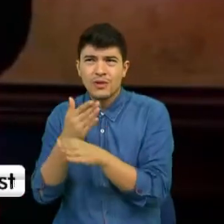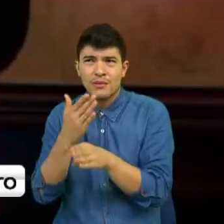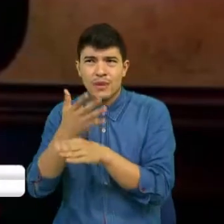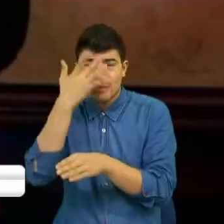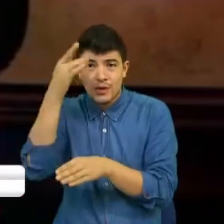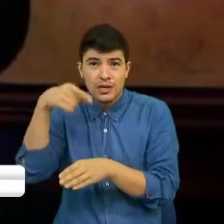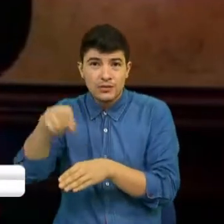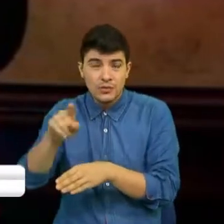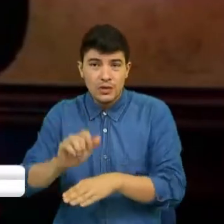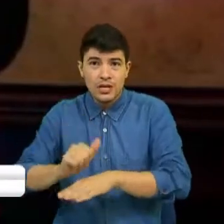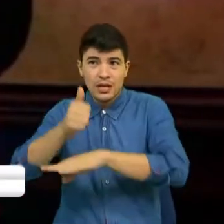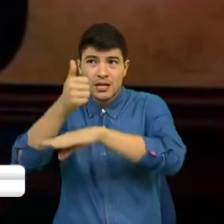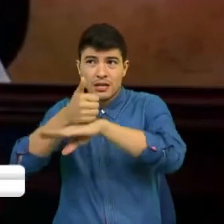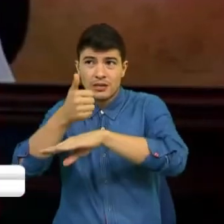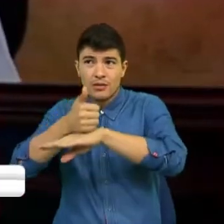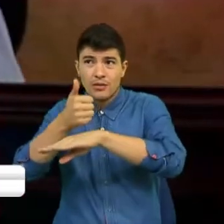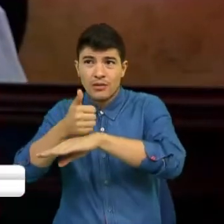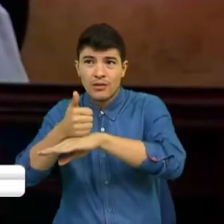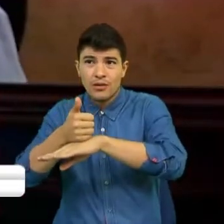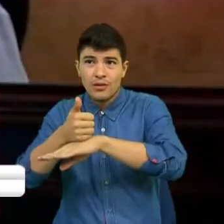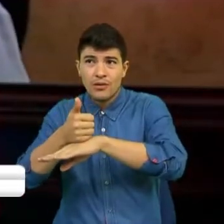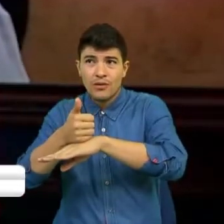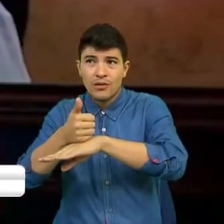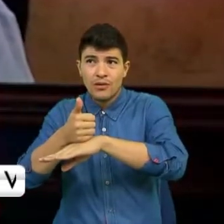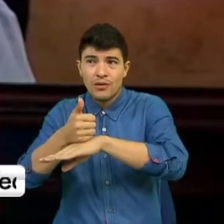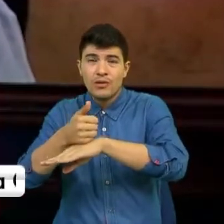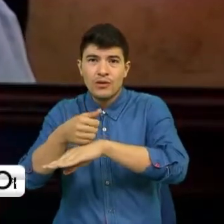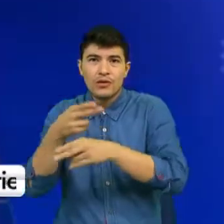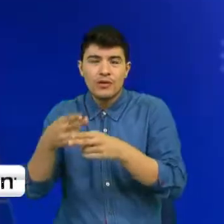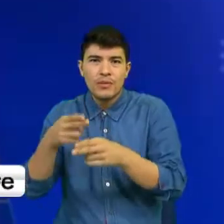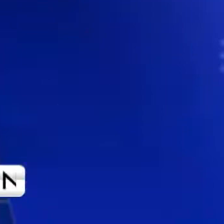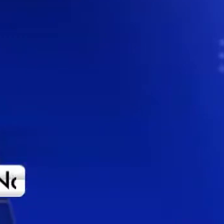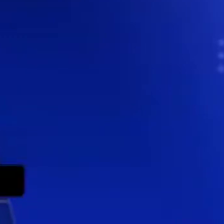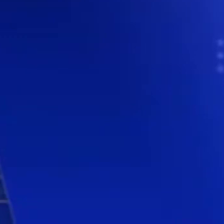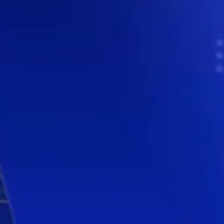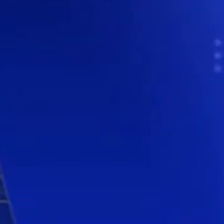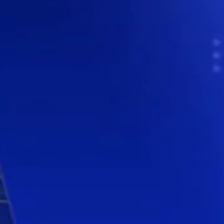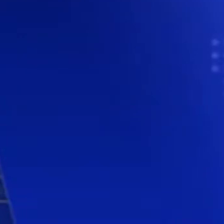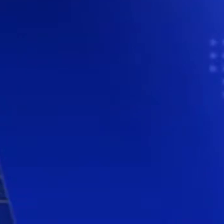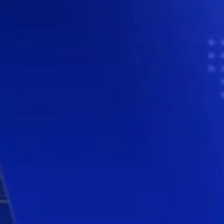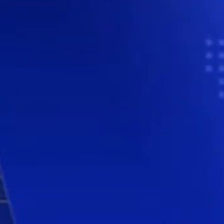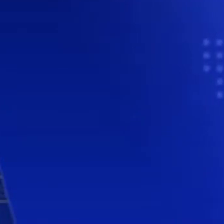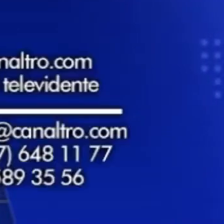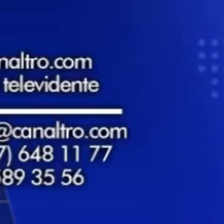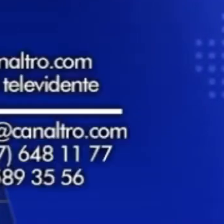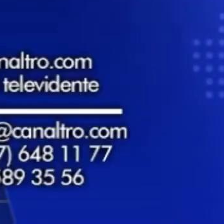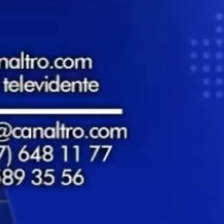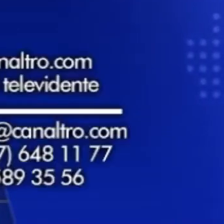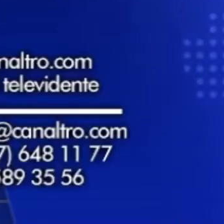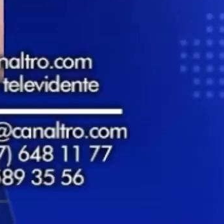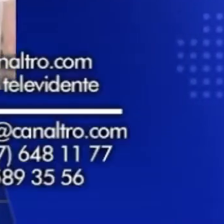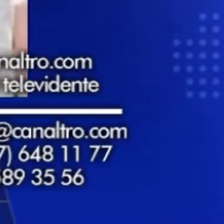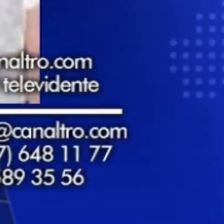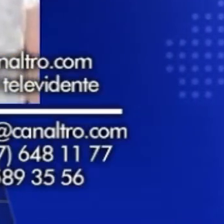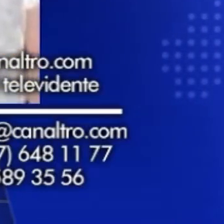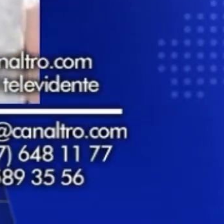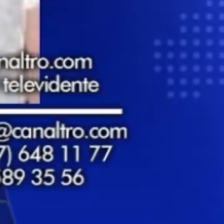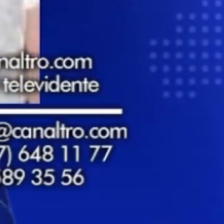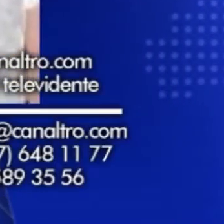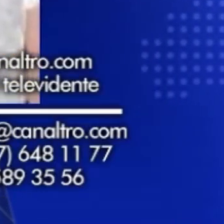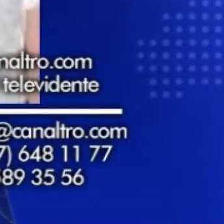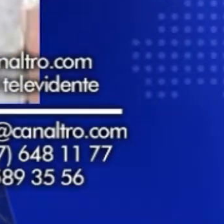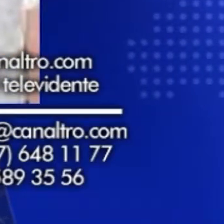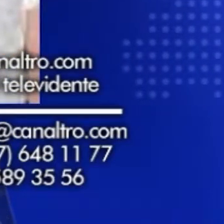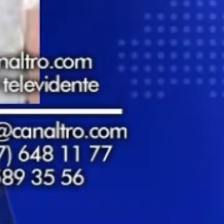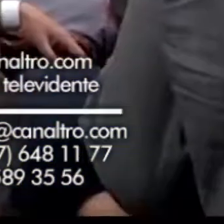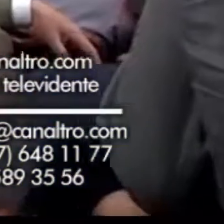director del Centro Regional Primero Colombia, Basilio Villamizar, rechazó la actitud de la veeduría del partido en su contra, donde,